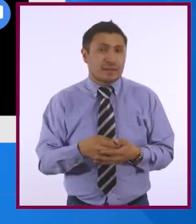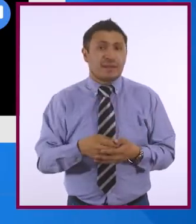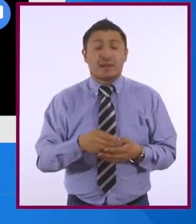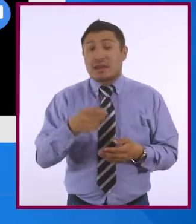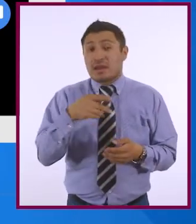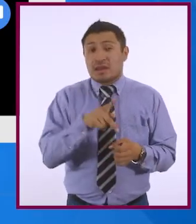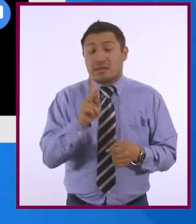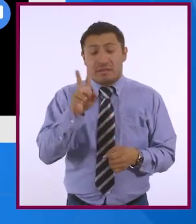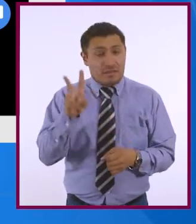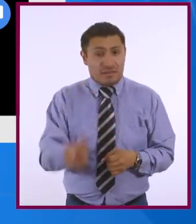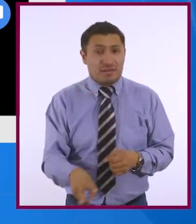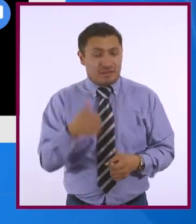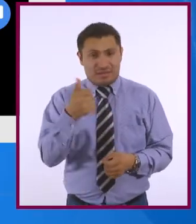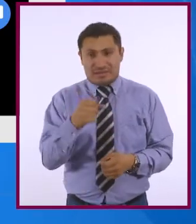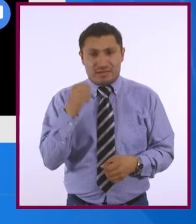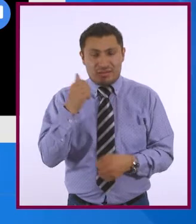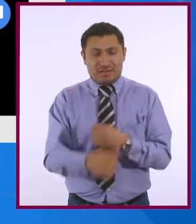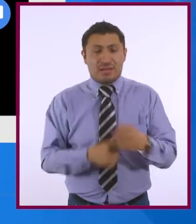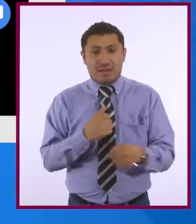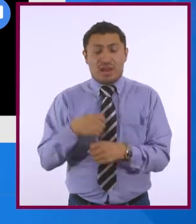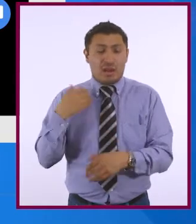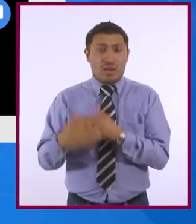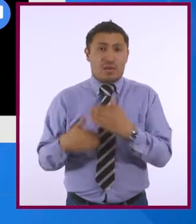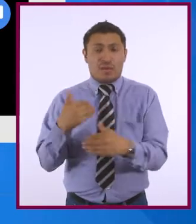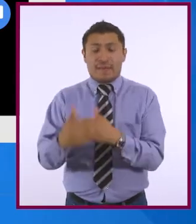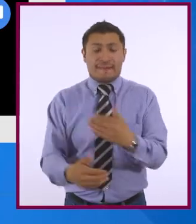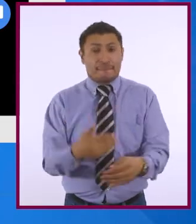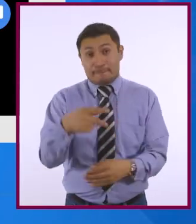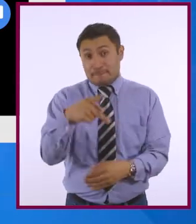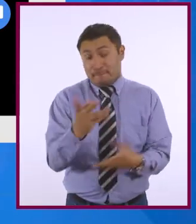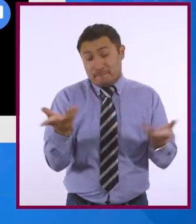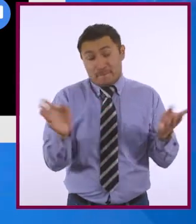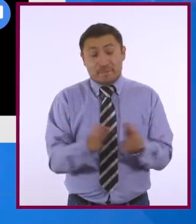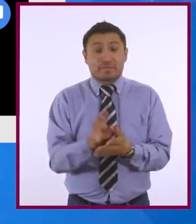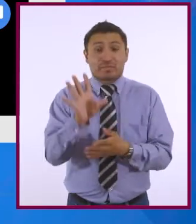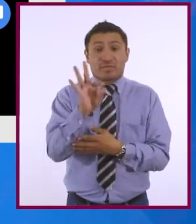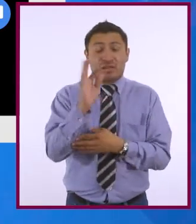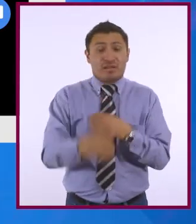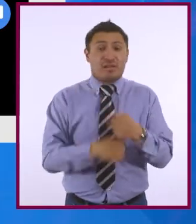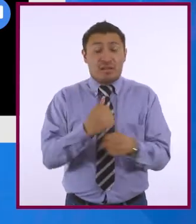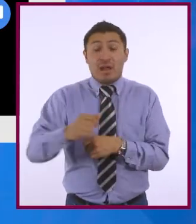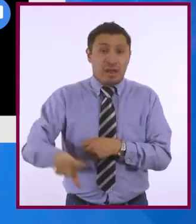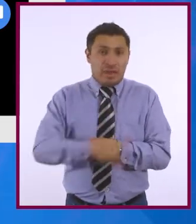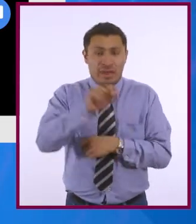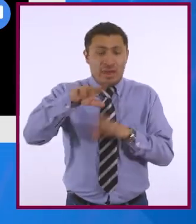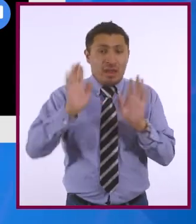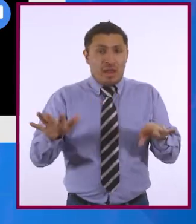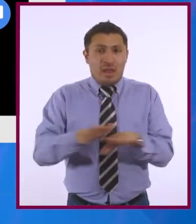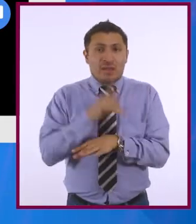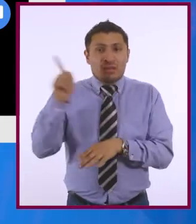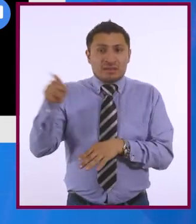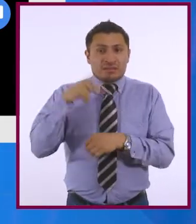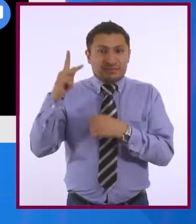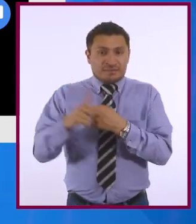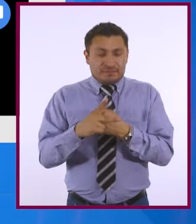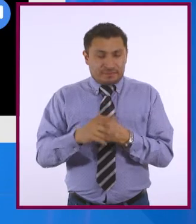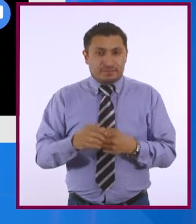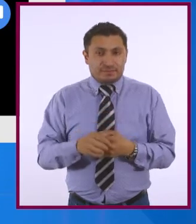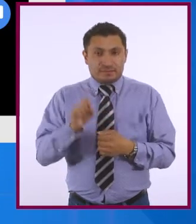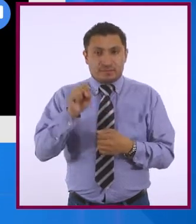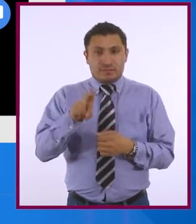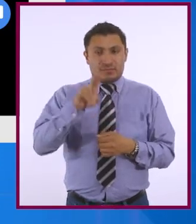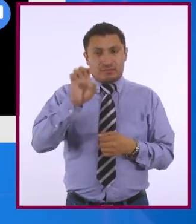Y realmente así se ha dado por años y años. Entonces, bueno, 40 años después del cambio en Suecia,